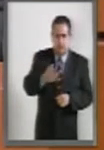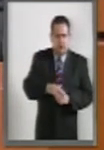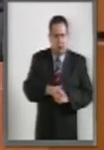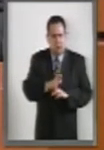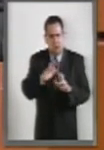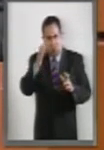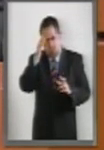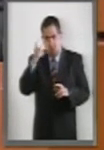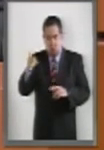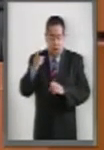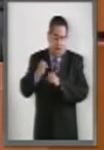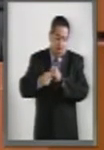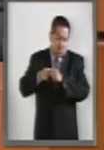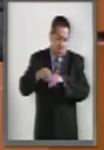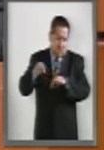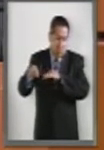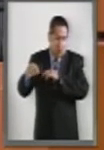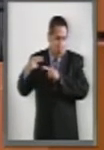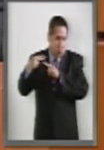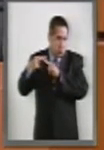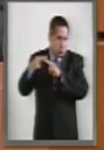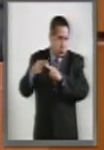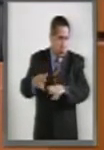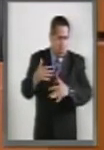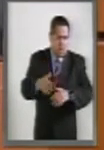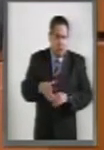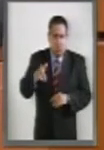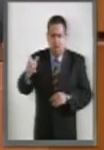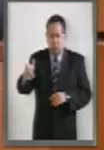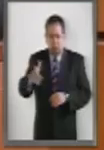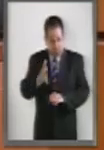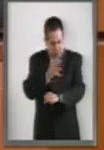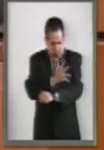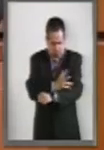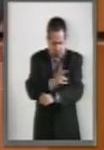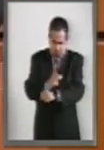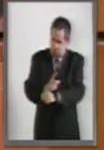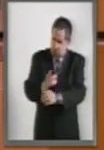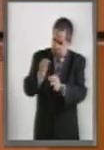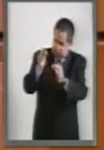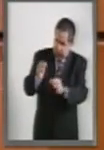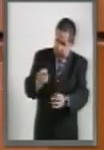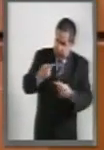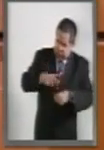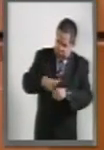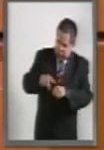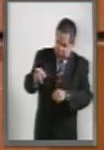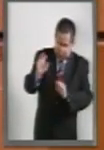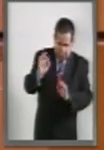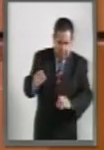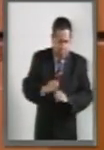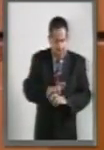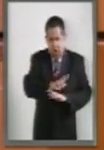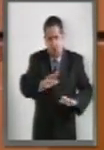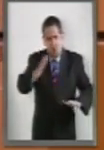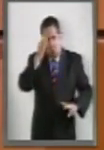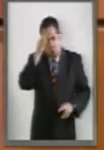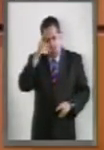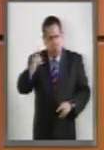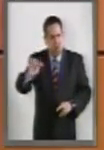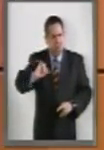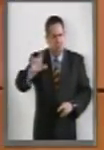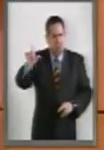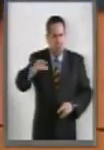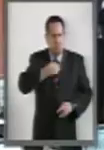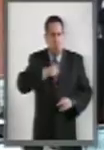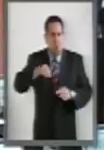su trayectoria, reconociendo su probidad personal y reconociéndolo como un funcionario público